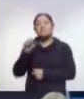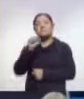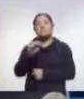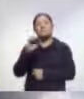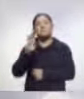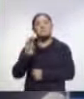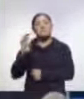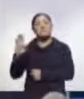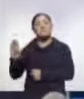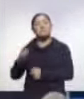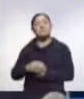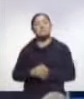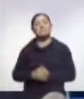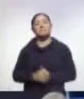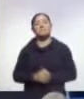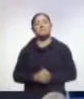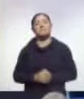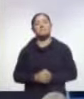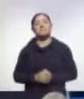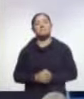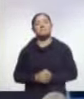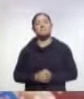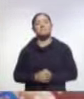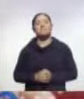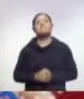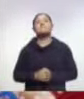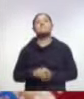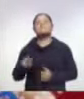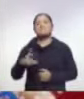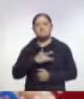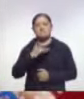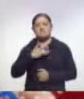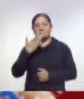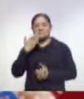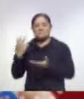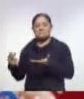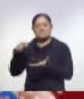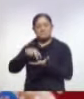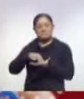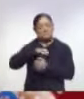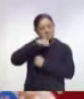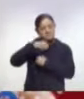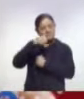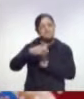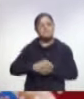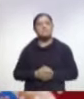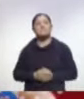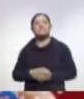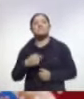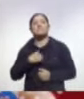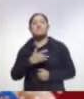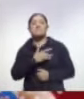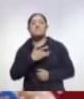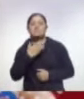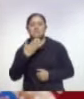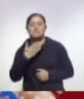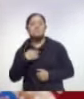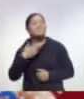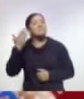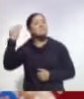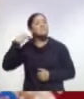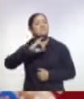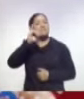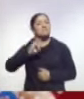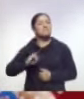Cua Guismatla, dijo sentirse nervioso al subir al ring. Pues, más que nada, me sentí nervioso. Creo que jamás en la vida he sentido